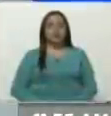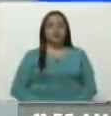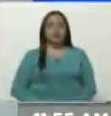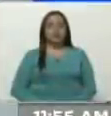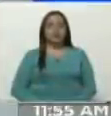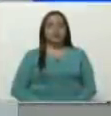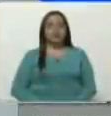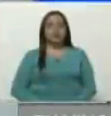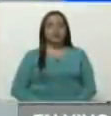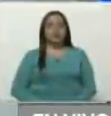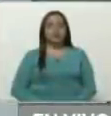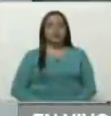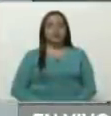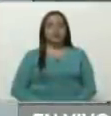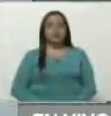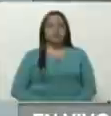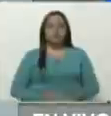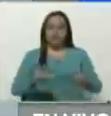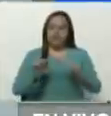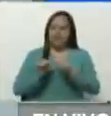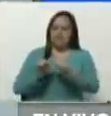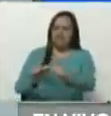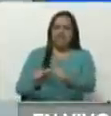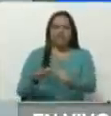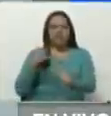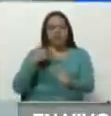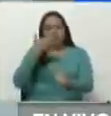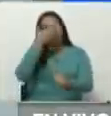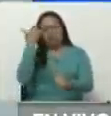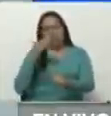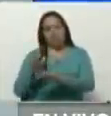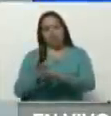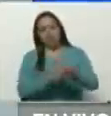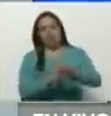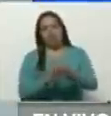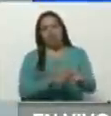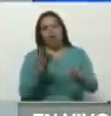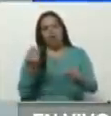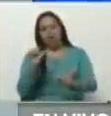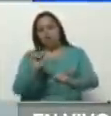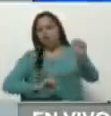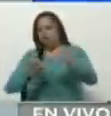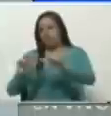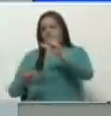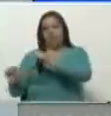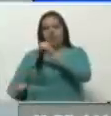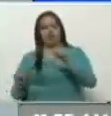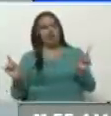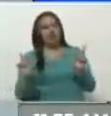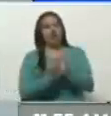Y para seguir, aquí yo me salto algunas cosas, pues sería muy largo leer, aunque ay, que es muy cortico, son